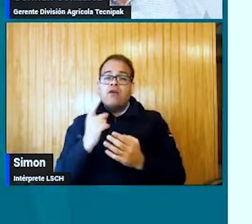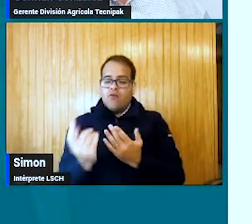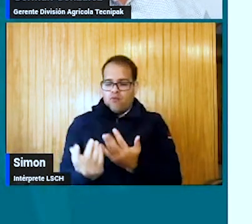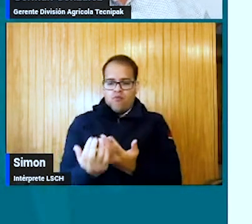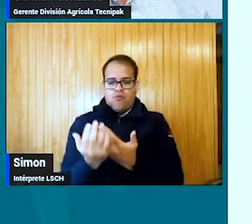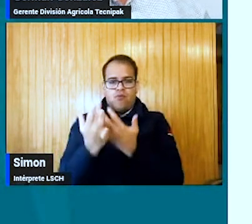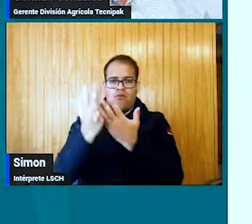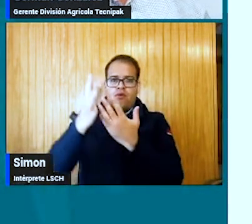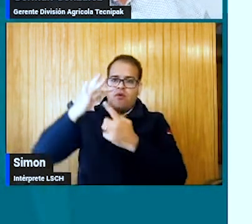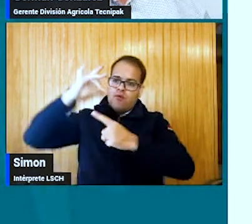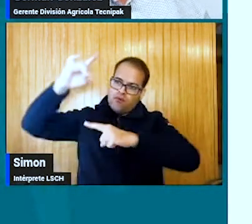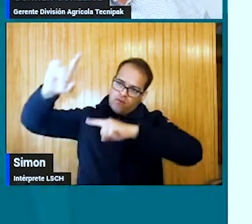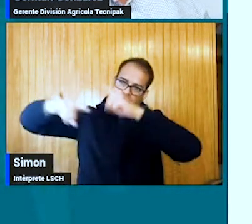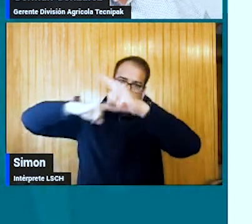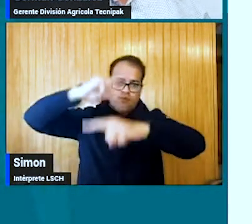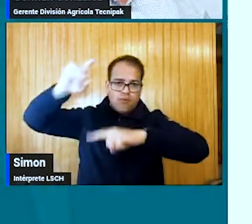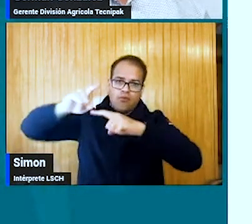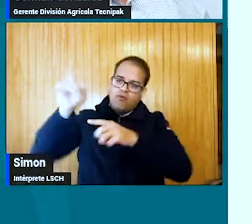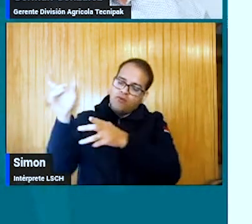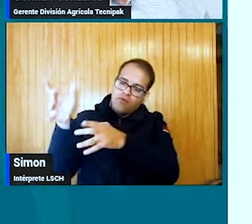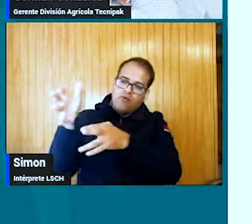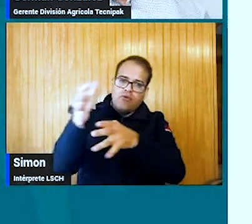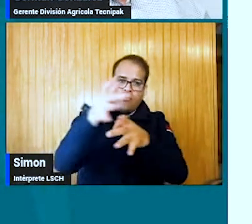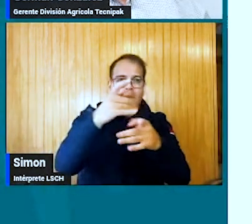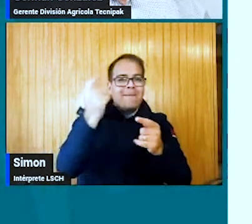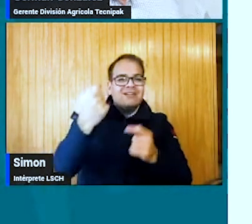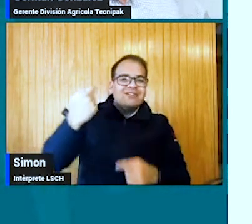lo convierte en un secador de pelo en realidad.